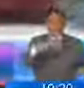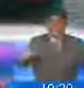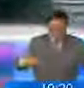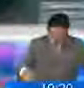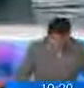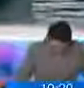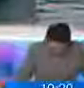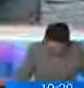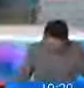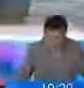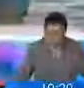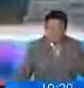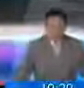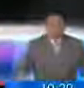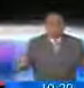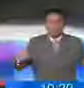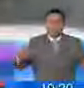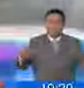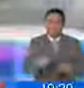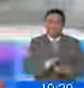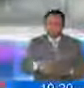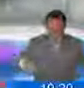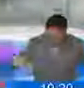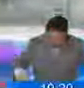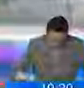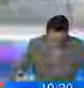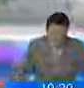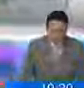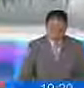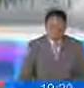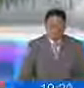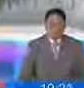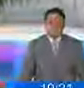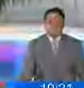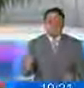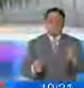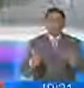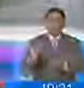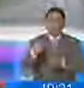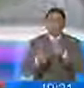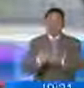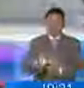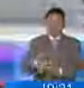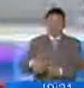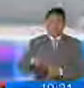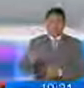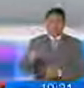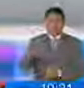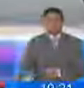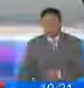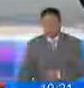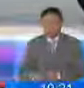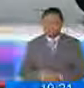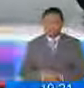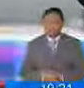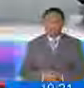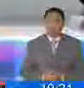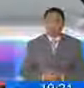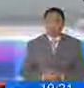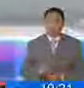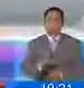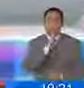hasta la moto se le llenó de agua. Un carro de leche también se fue a pique. No entran los tanqueros, no